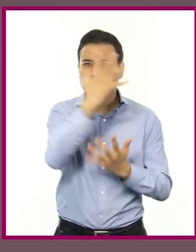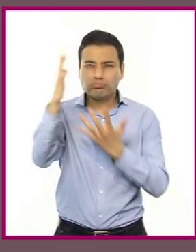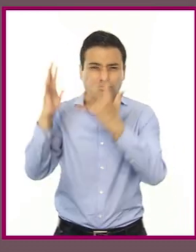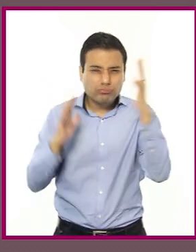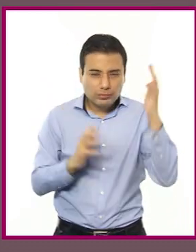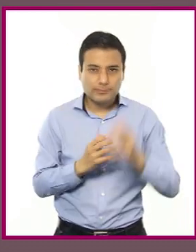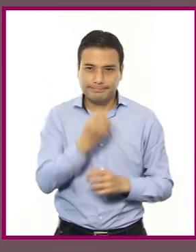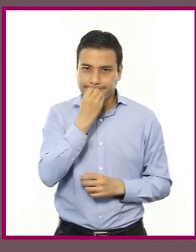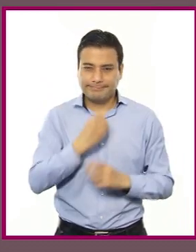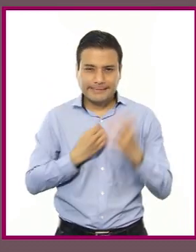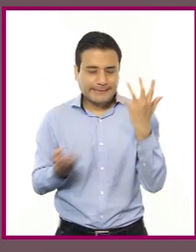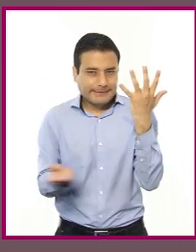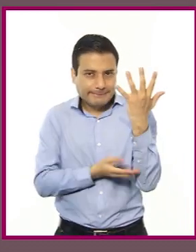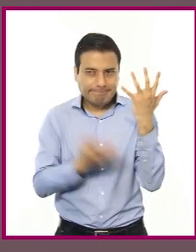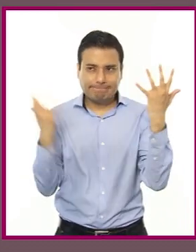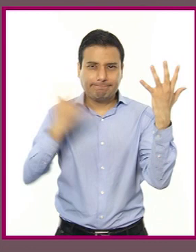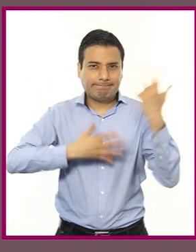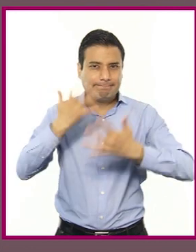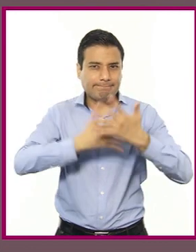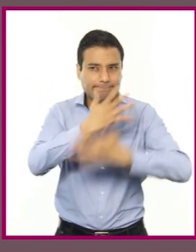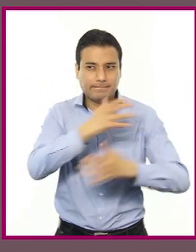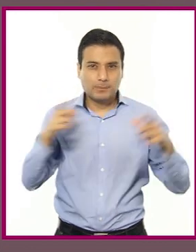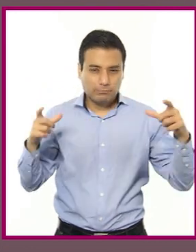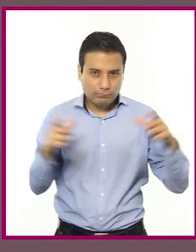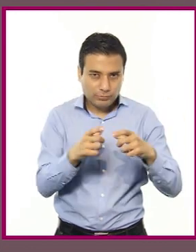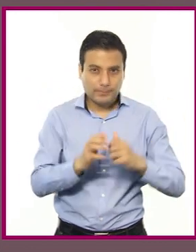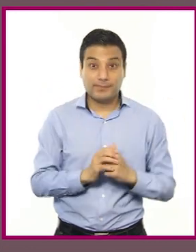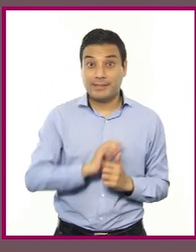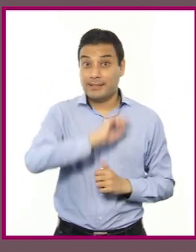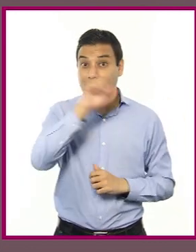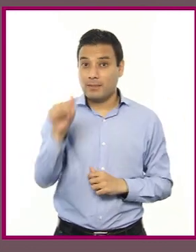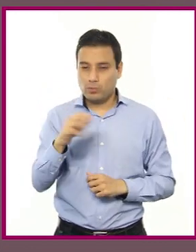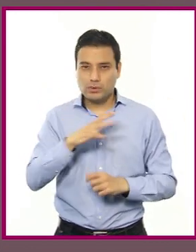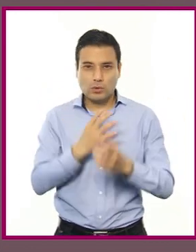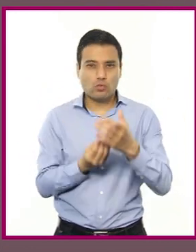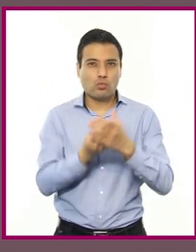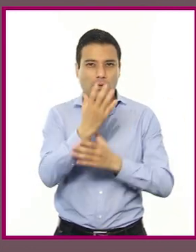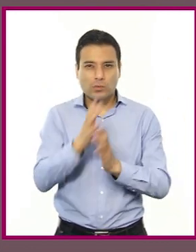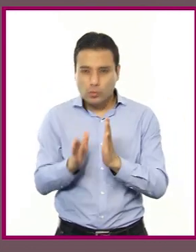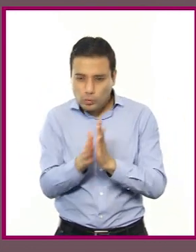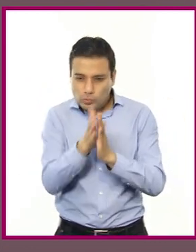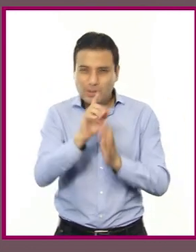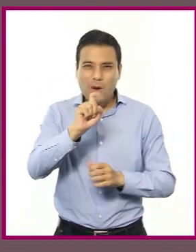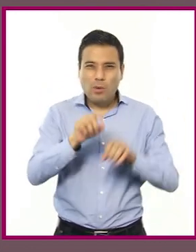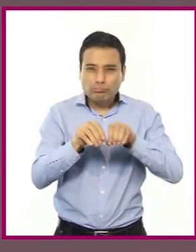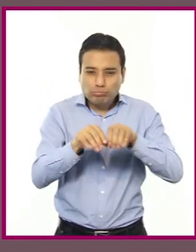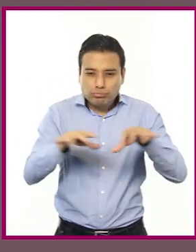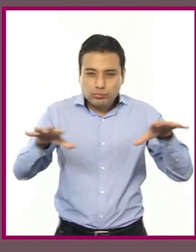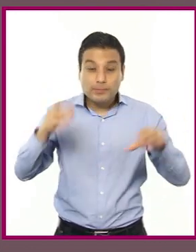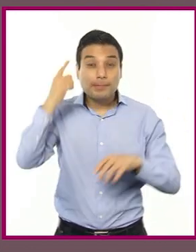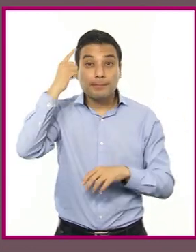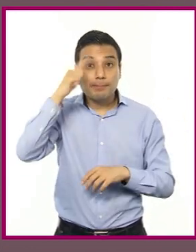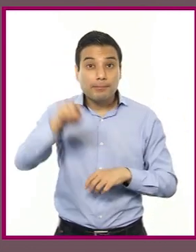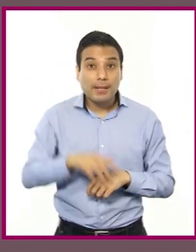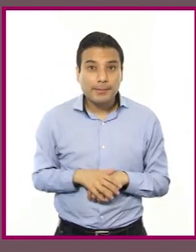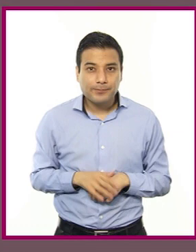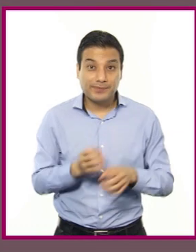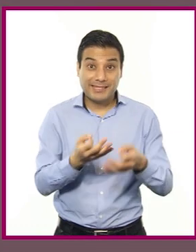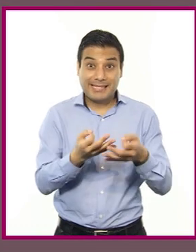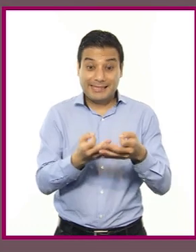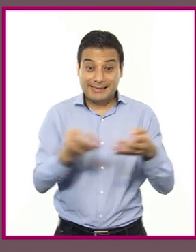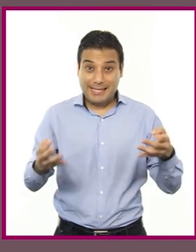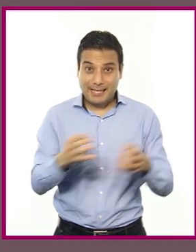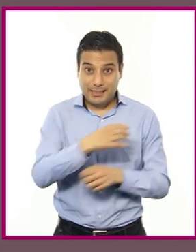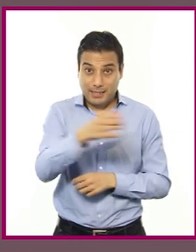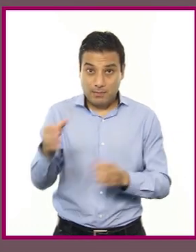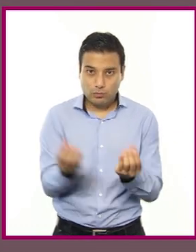talaron grandes extensiones de terrenos y se emprendieron obras de irrigación con el objetivo de ampliar la superficie para el